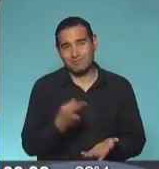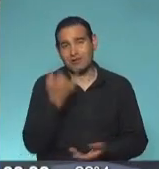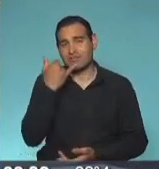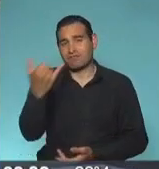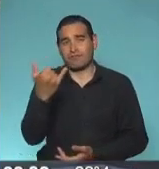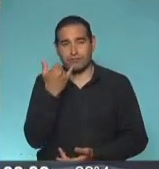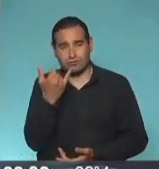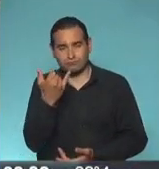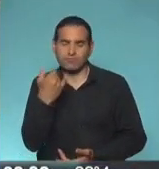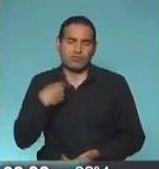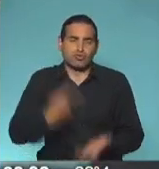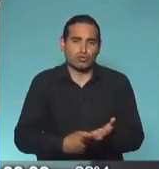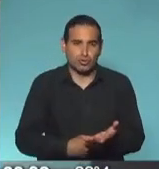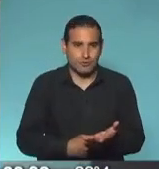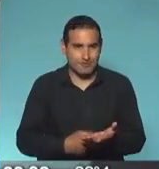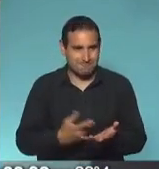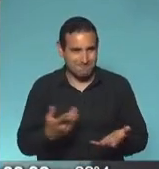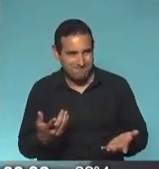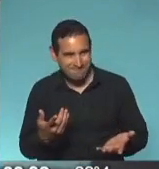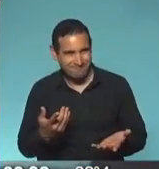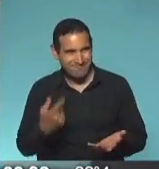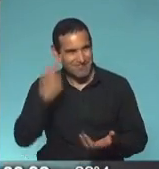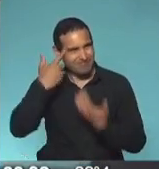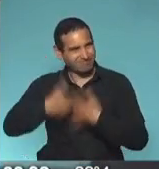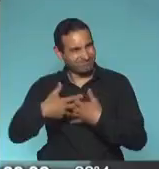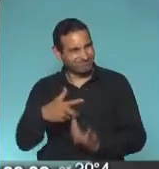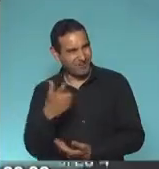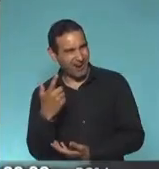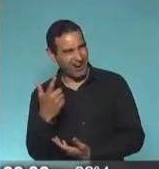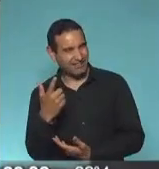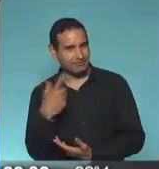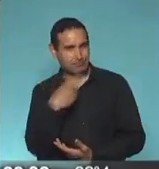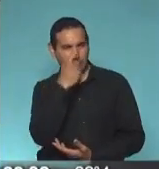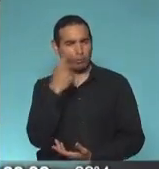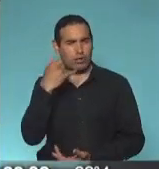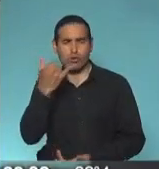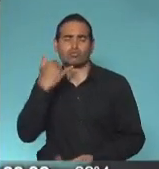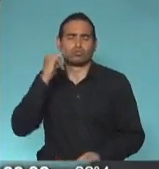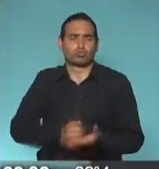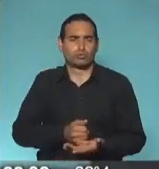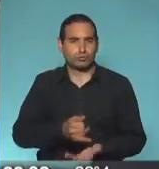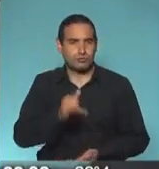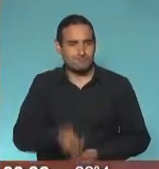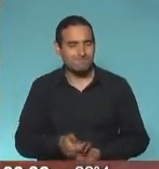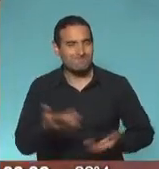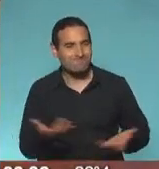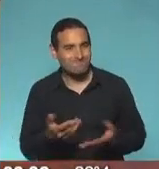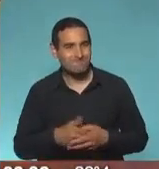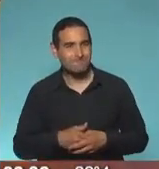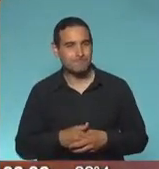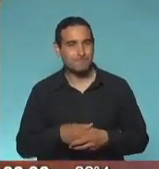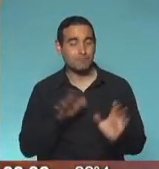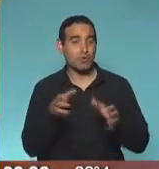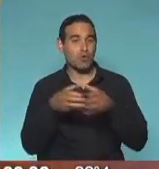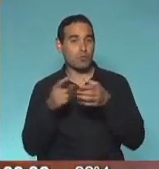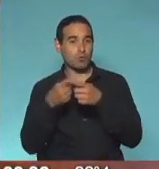Claro. Es decir, y esto uno leía que despertaba la ira de los antiguos diplomáticos del Departamento de Estado. Es decir, que